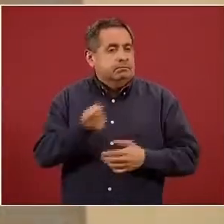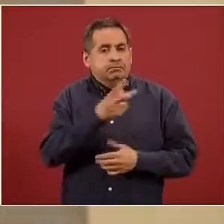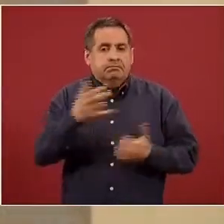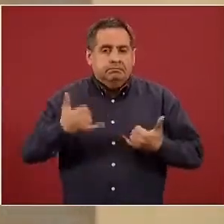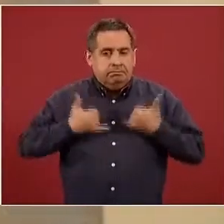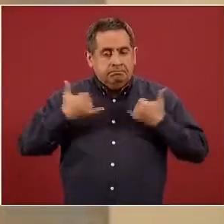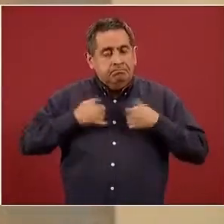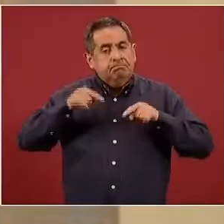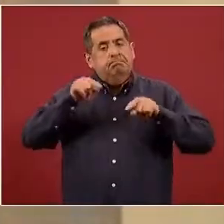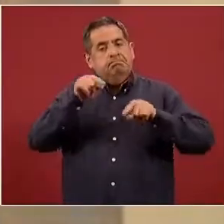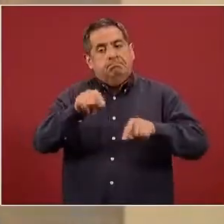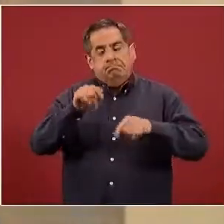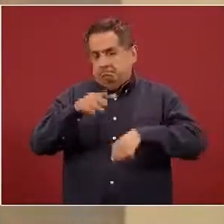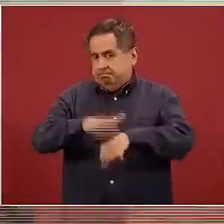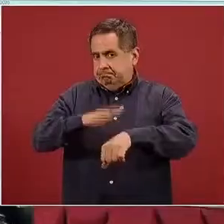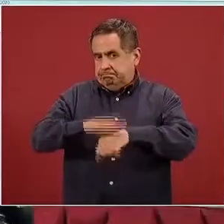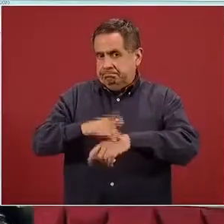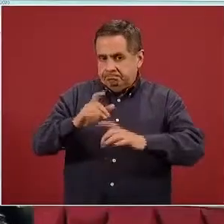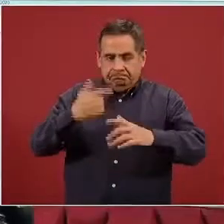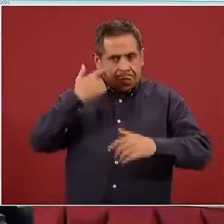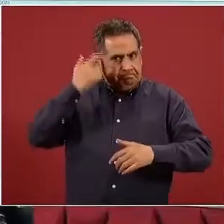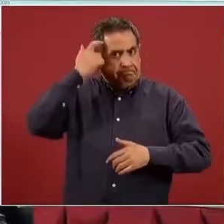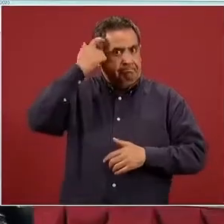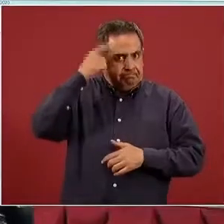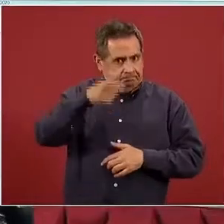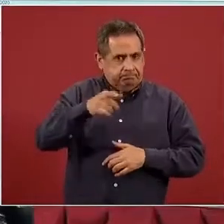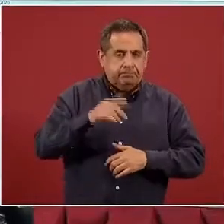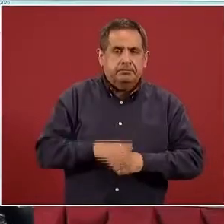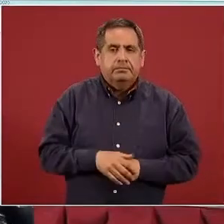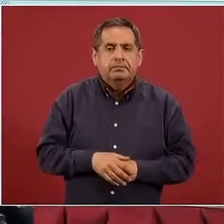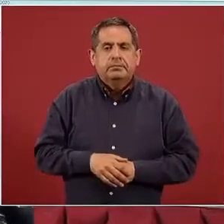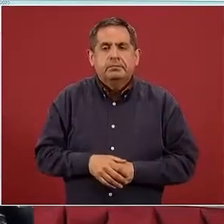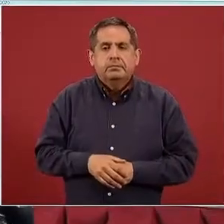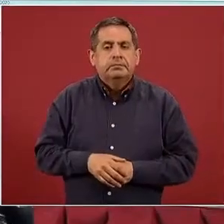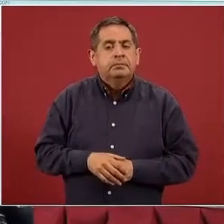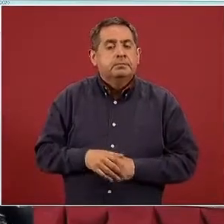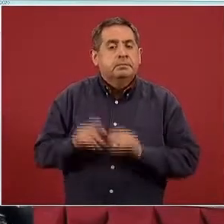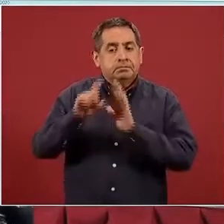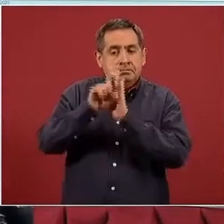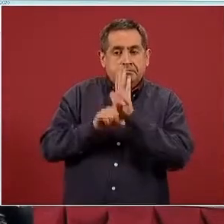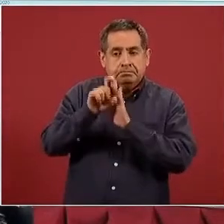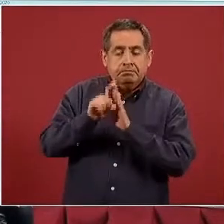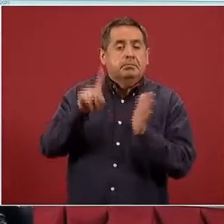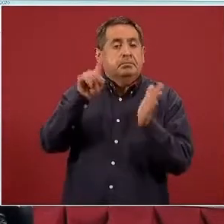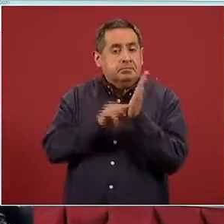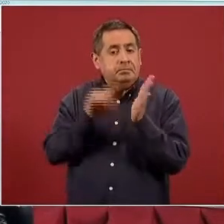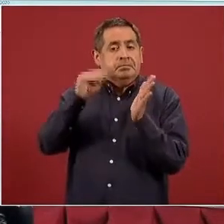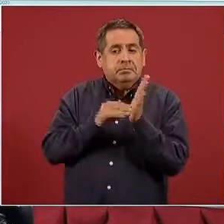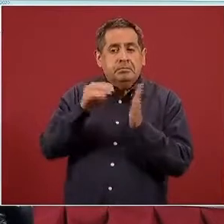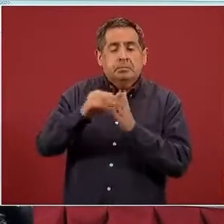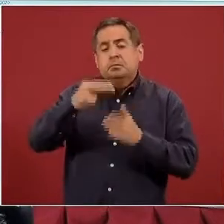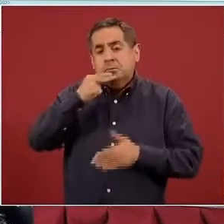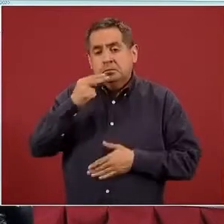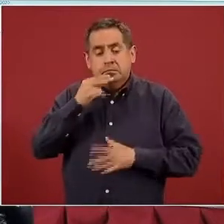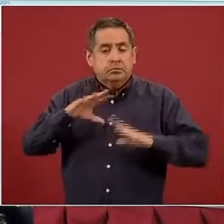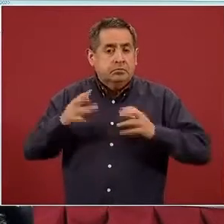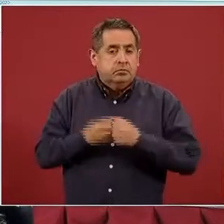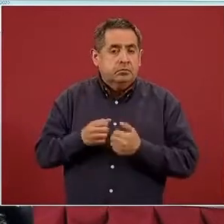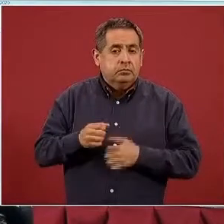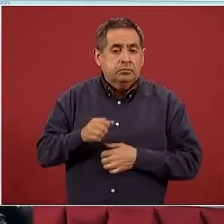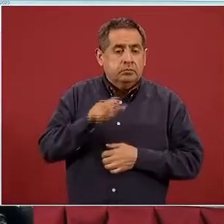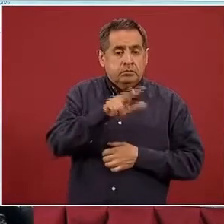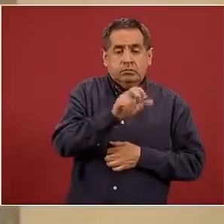un punto rojo que tenemos que tener muy en cuenta. Instagram, 1.000 millones de usuarios en el mundo y 18 a 34